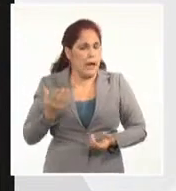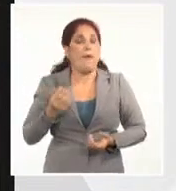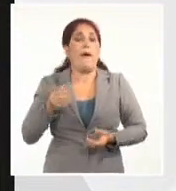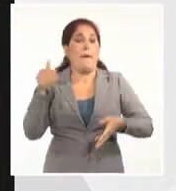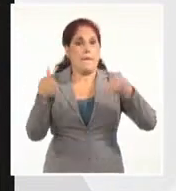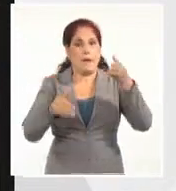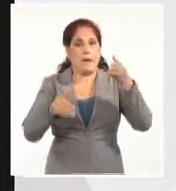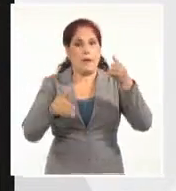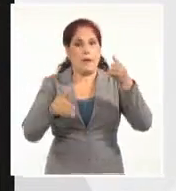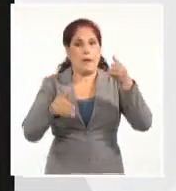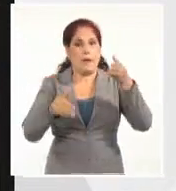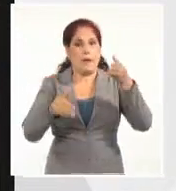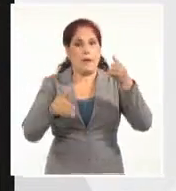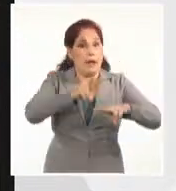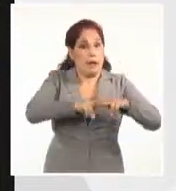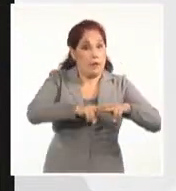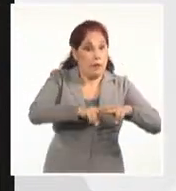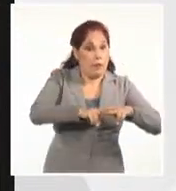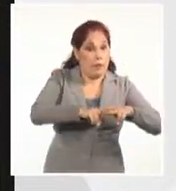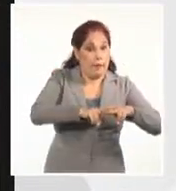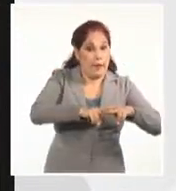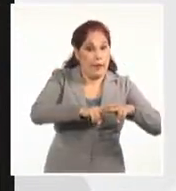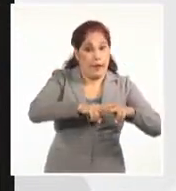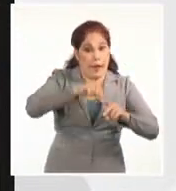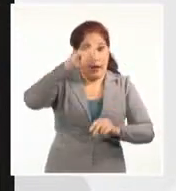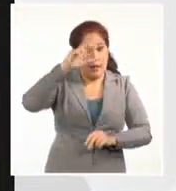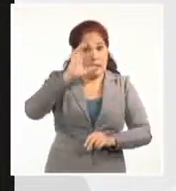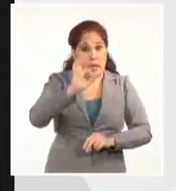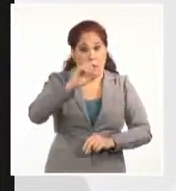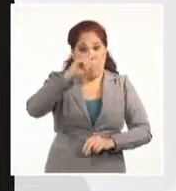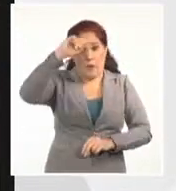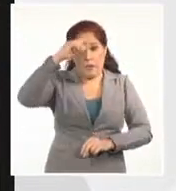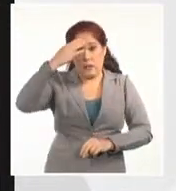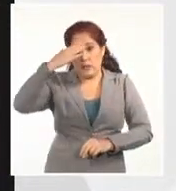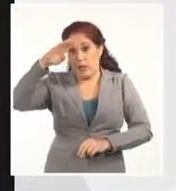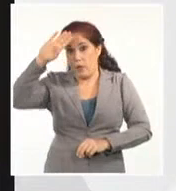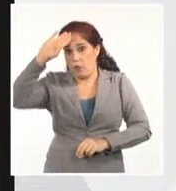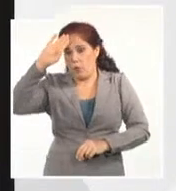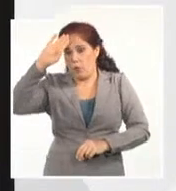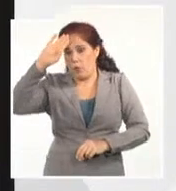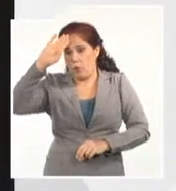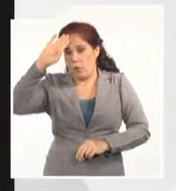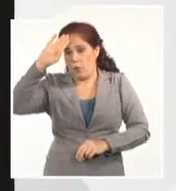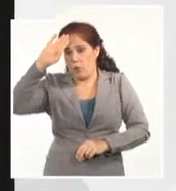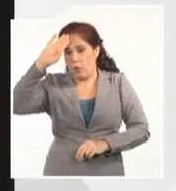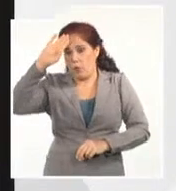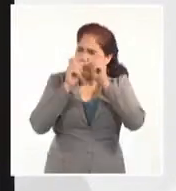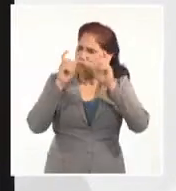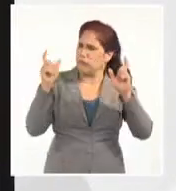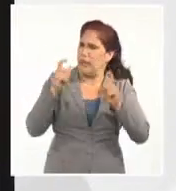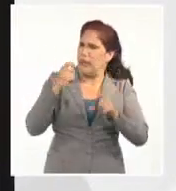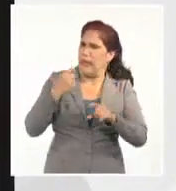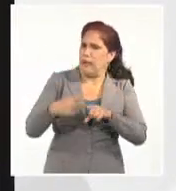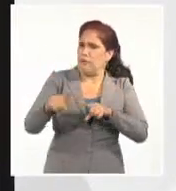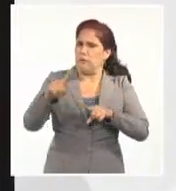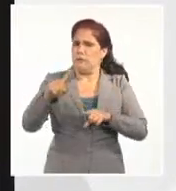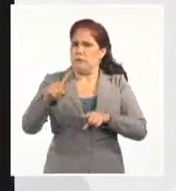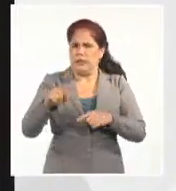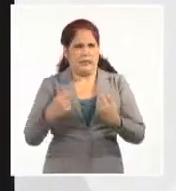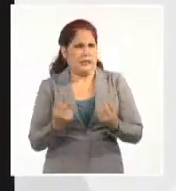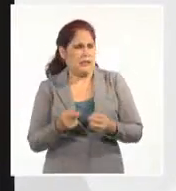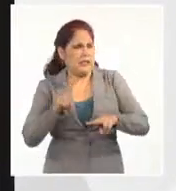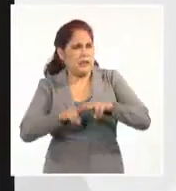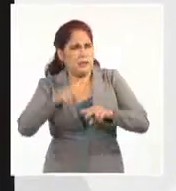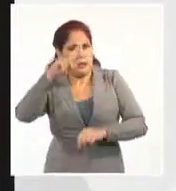participan solamente con la etiqueta SOS Cuba, después de recibir muchas menciones. Entonces, hay